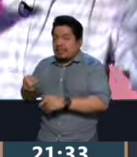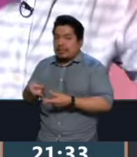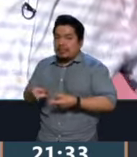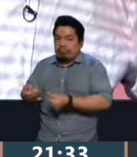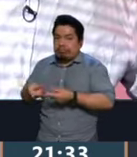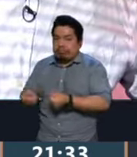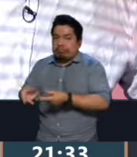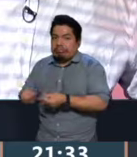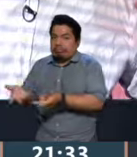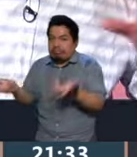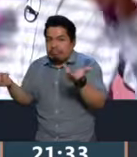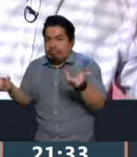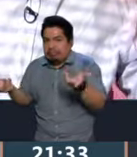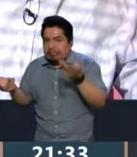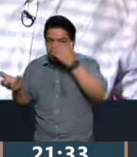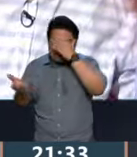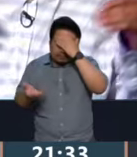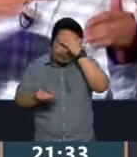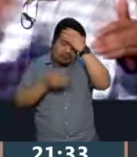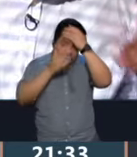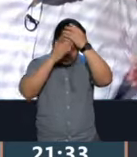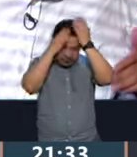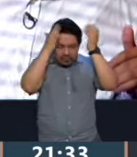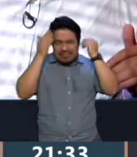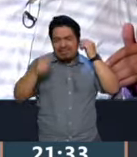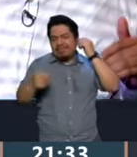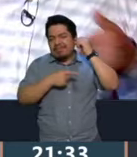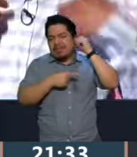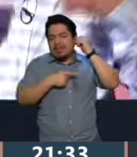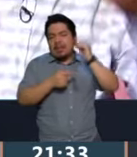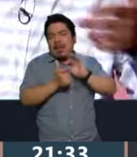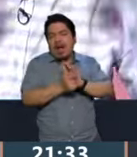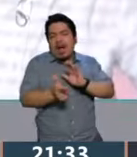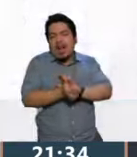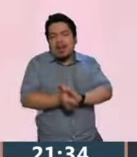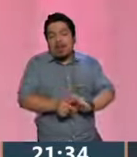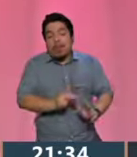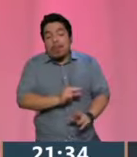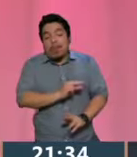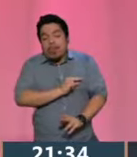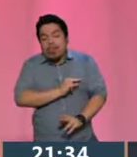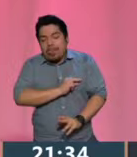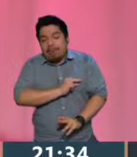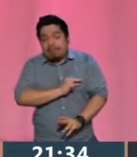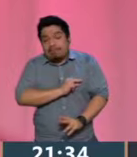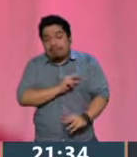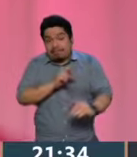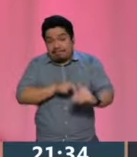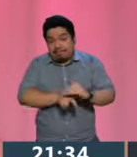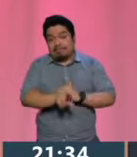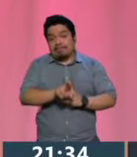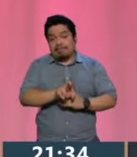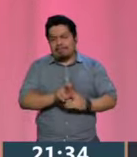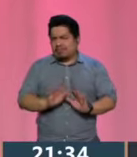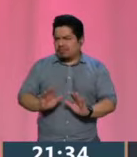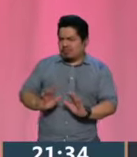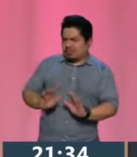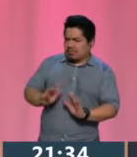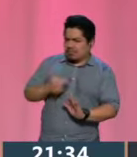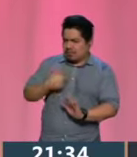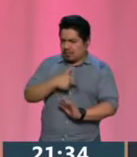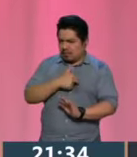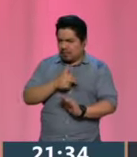No viene específicamente, entonces van a utilizar esa laguna legal para poder privatizar el metro. ¿Qué es lo que decimos nosotros?